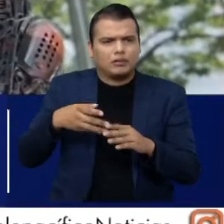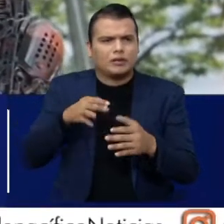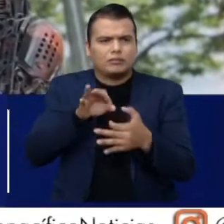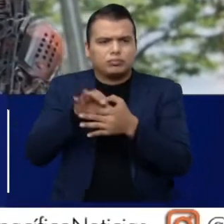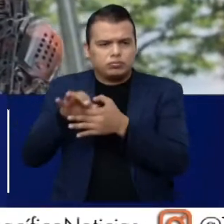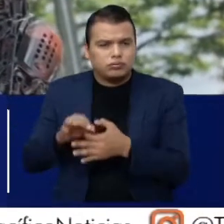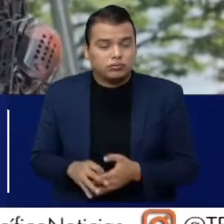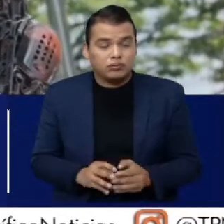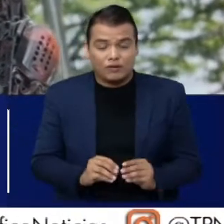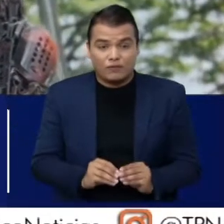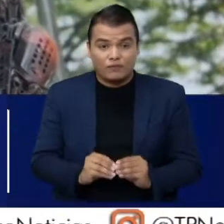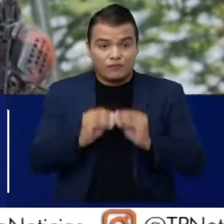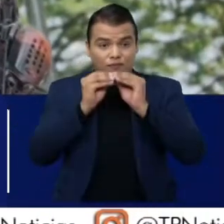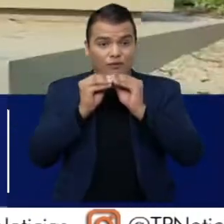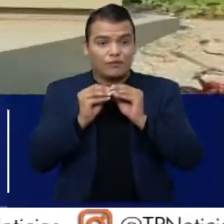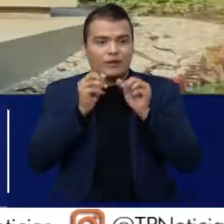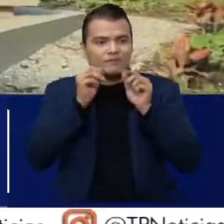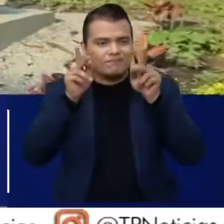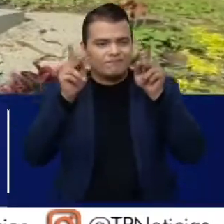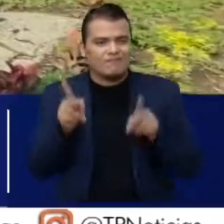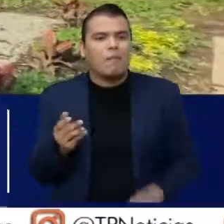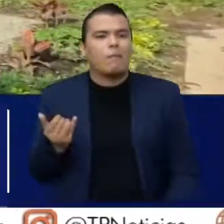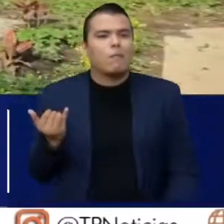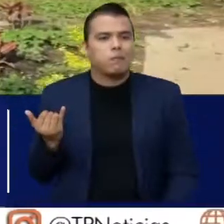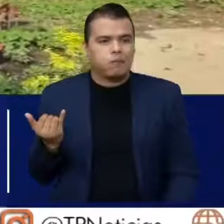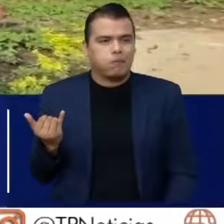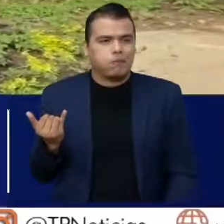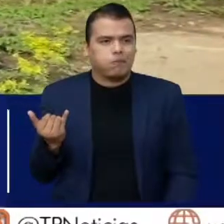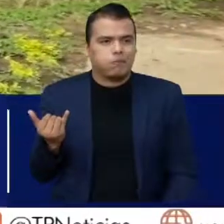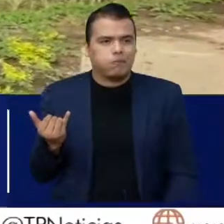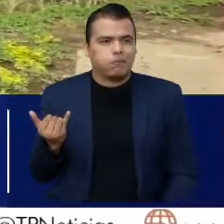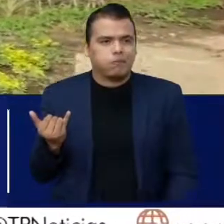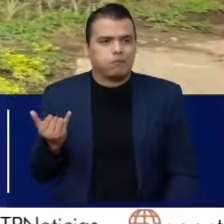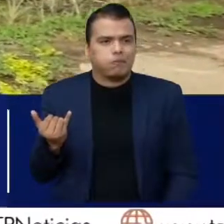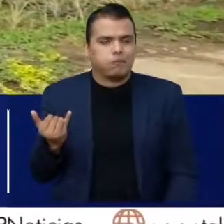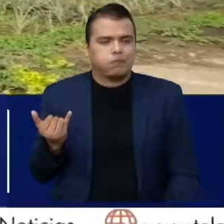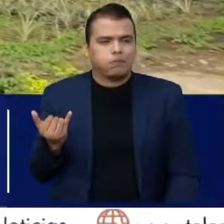monumento para poder dar pues lo que hoy estamos apreciando y admirando.